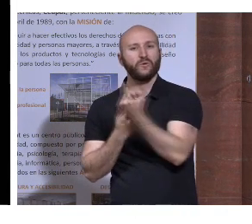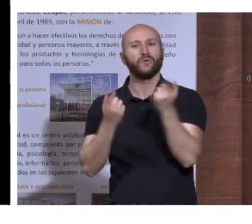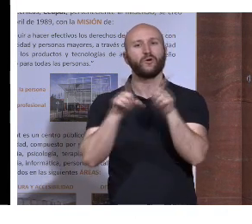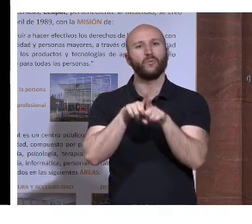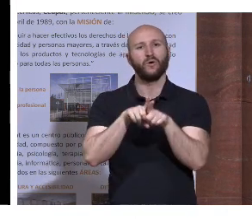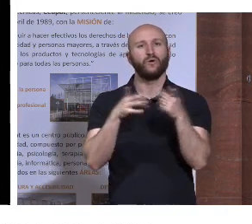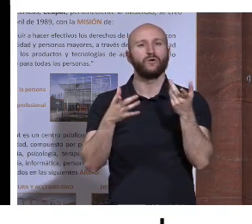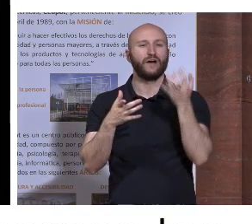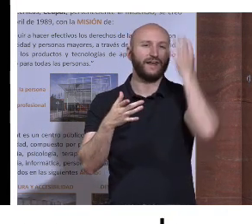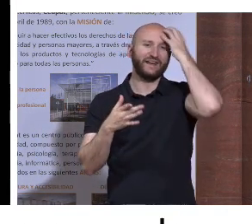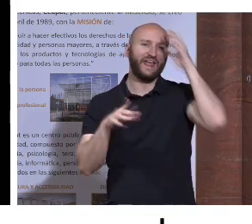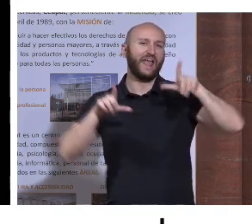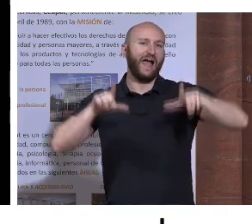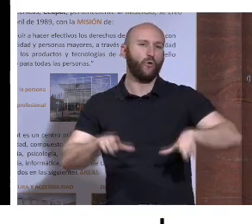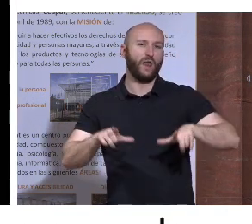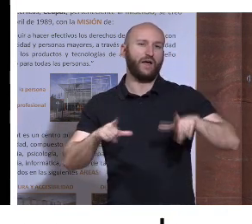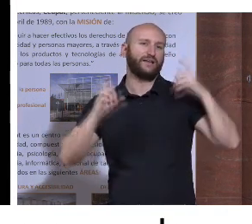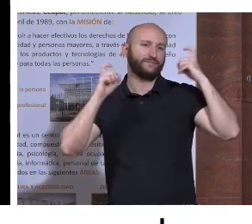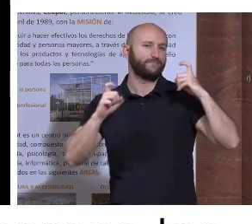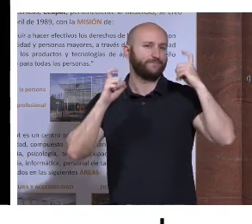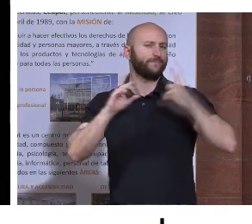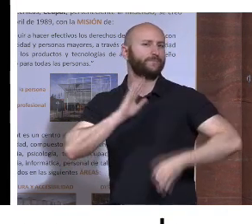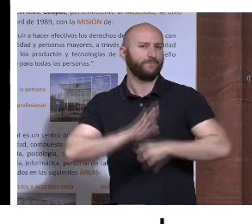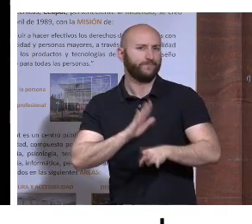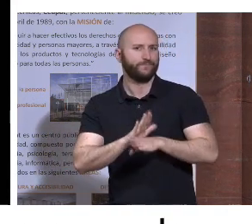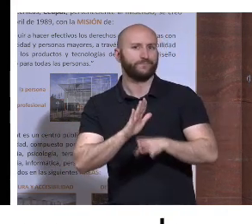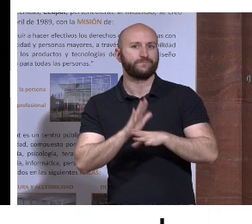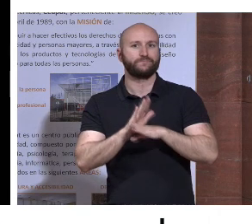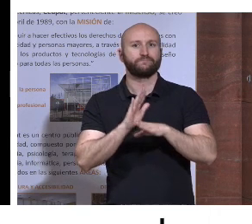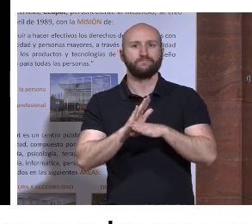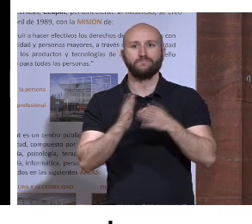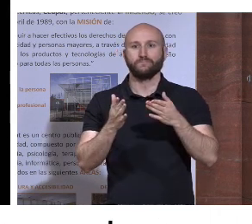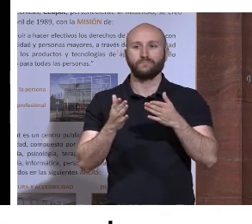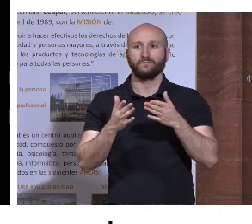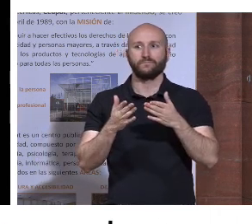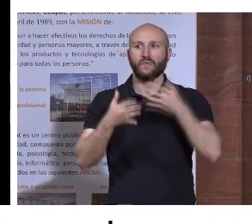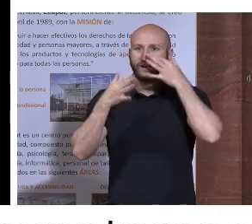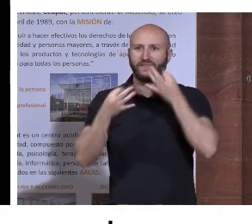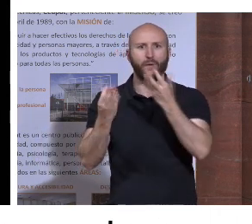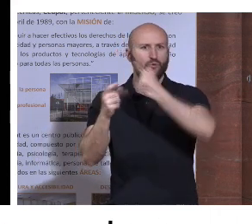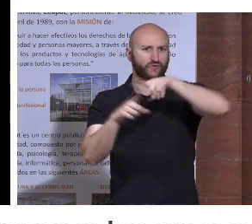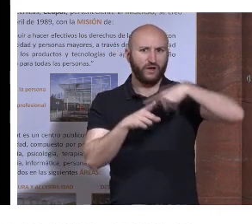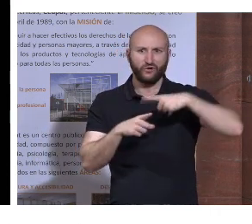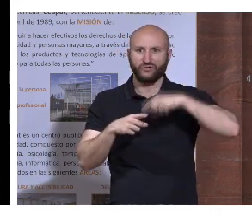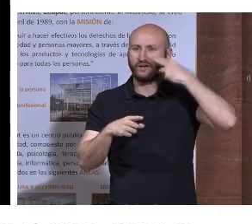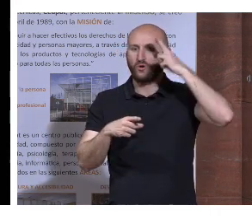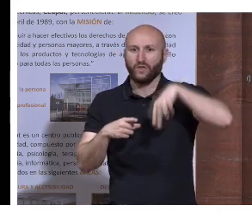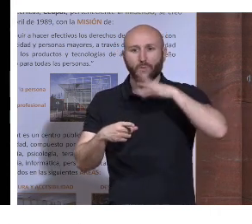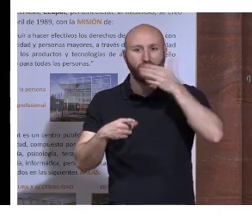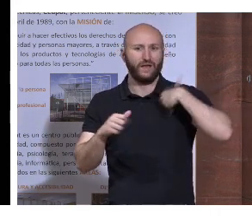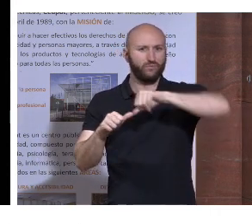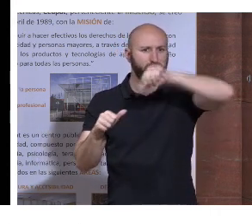reyes de nuestras aulas, donde inventamos continuamente sin querer reconocer que hay muchas cosas ya después de tantos años de